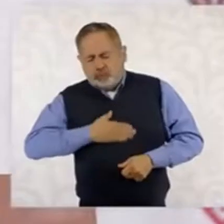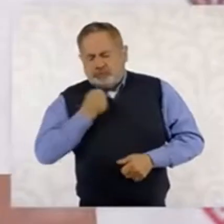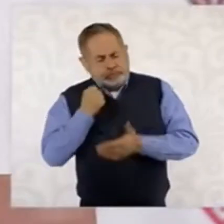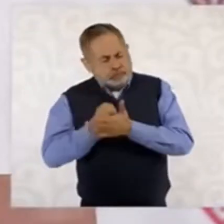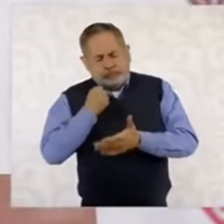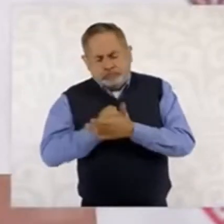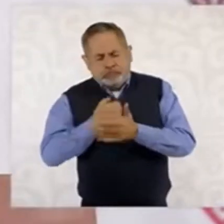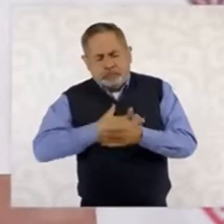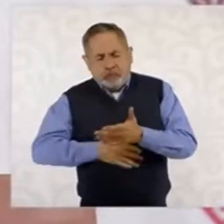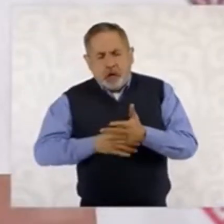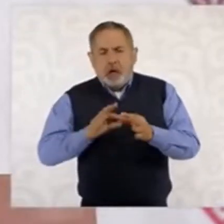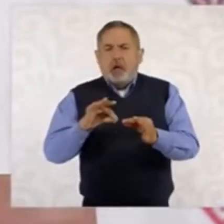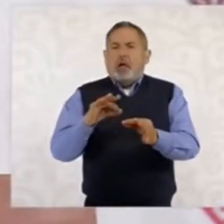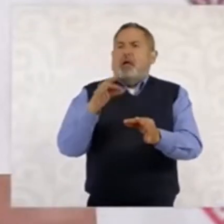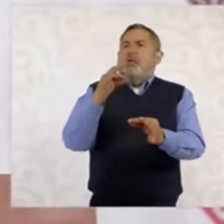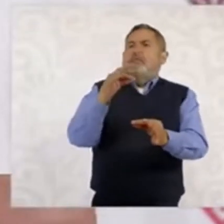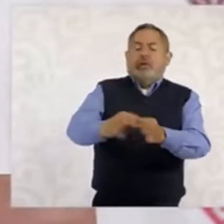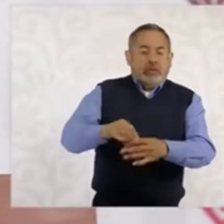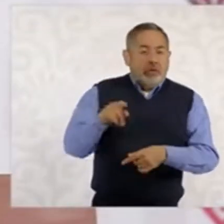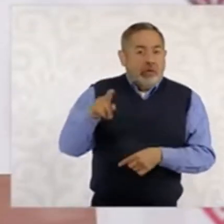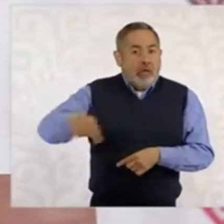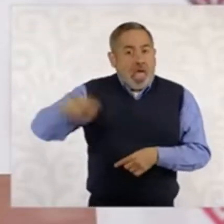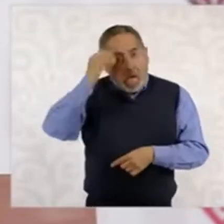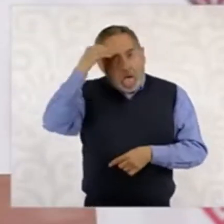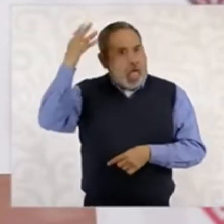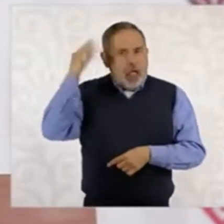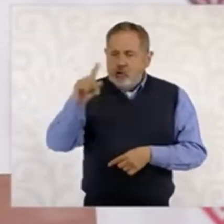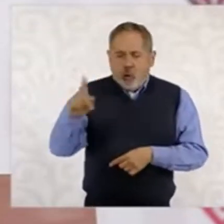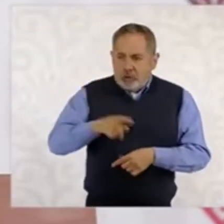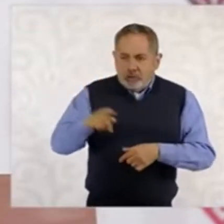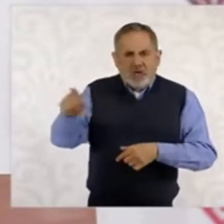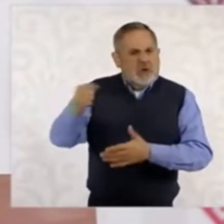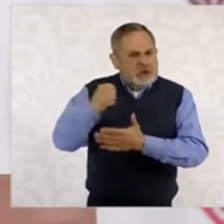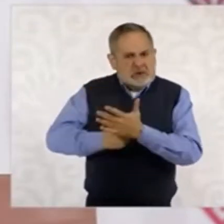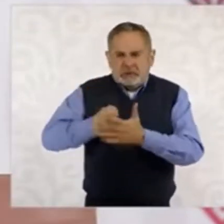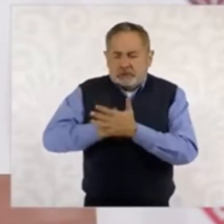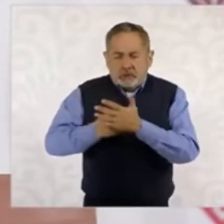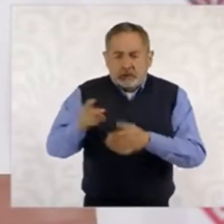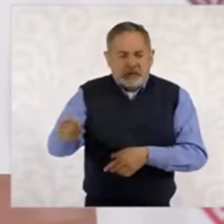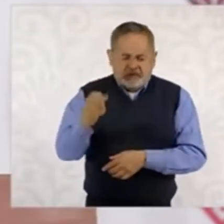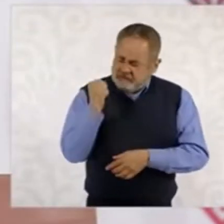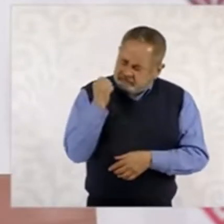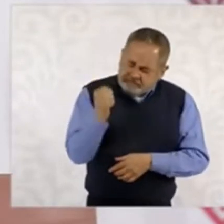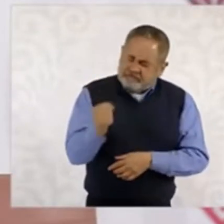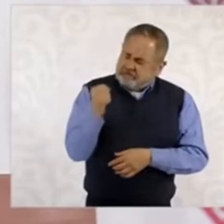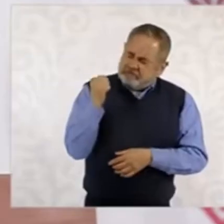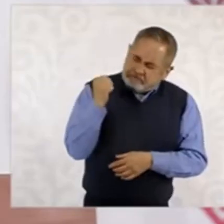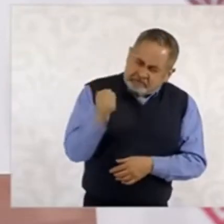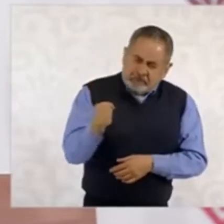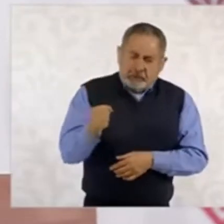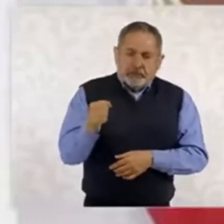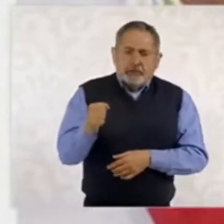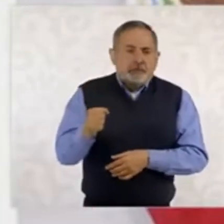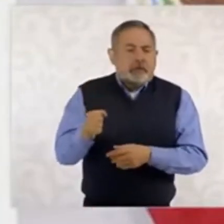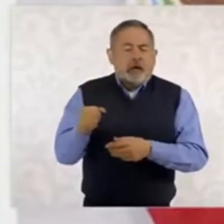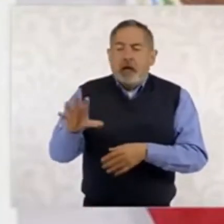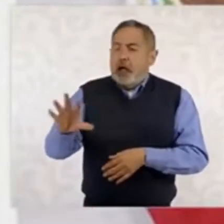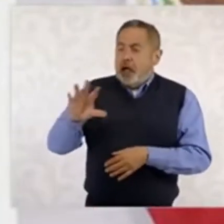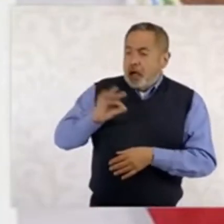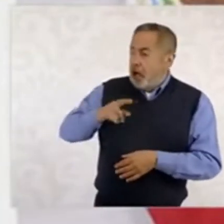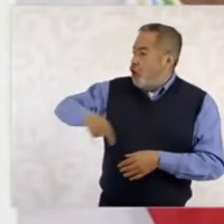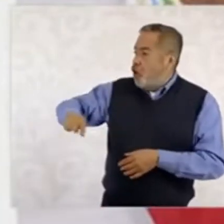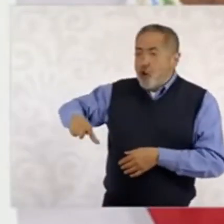olvido. Gracias a su lucha digna durante años de adversidad, el reclamo se sostuvo firme hasta encontrar eco en un gobierno